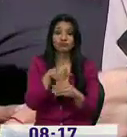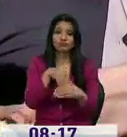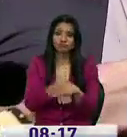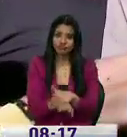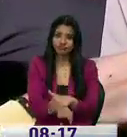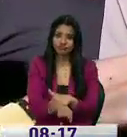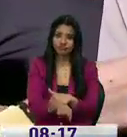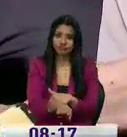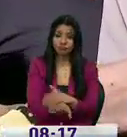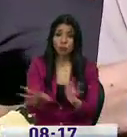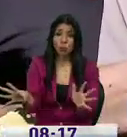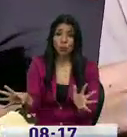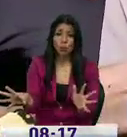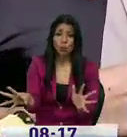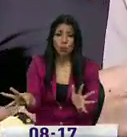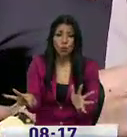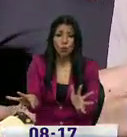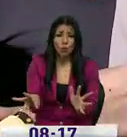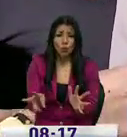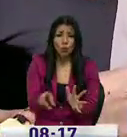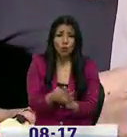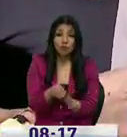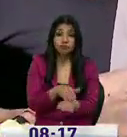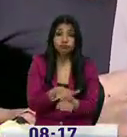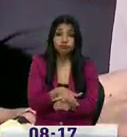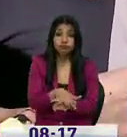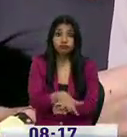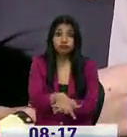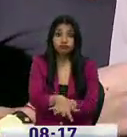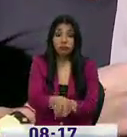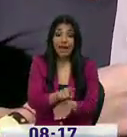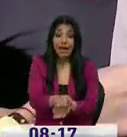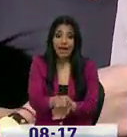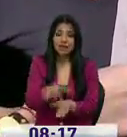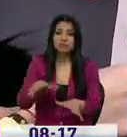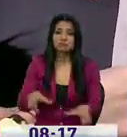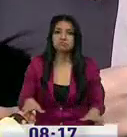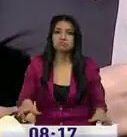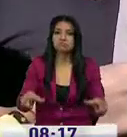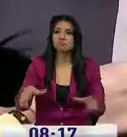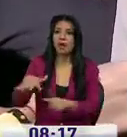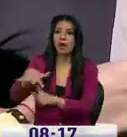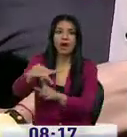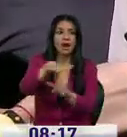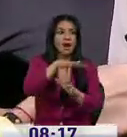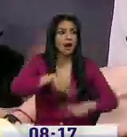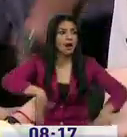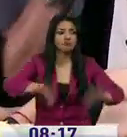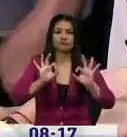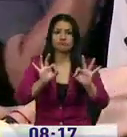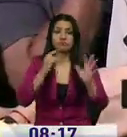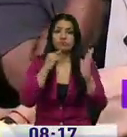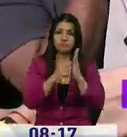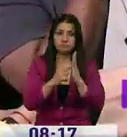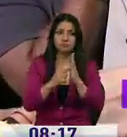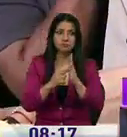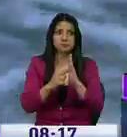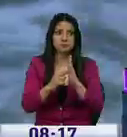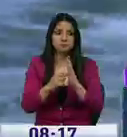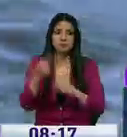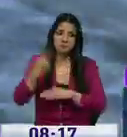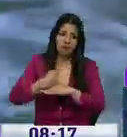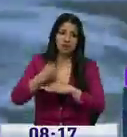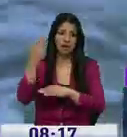vamos a encapsular el río y sobre el río vamos a hacer parques lineales de élite como es las directrices del señor